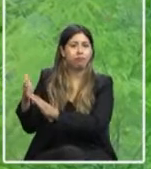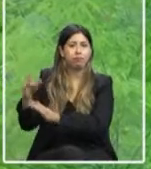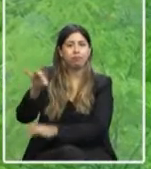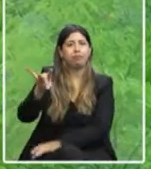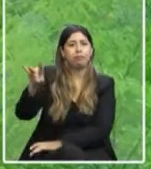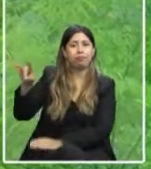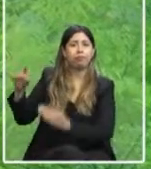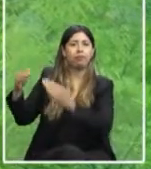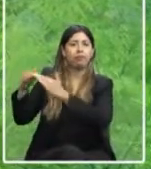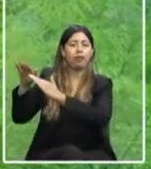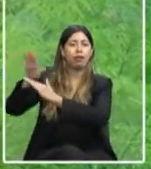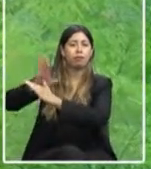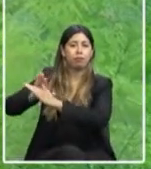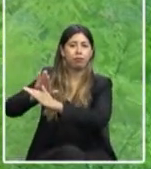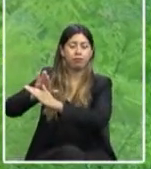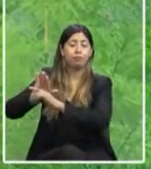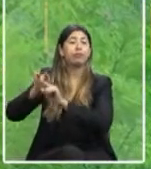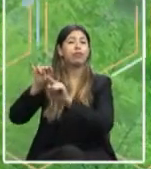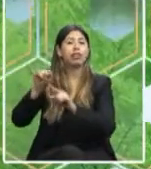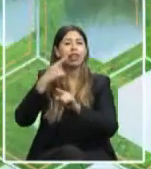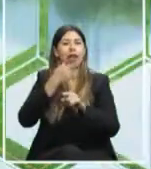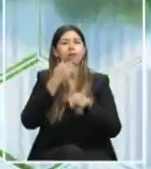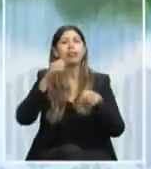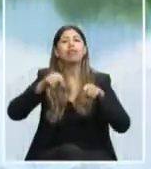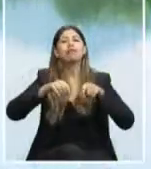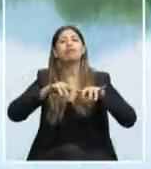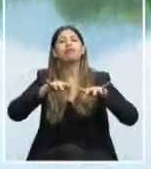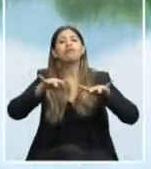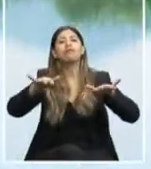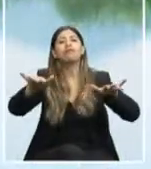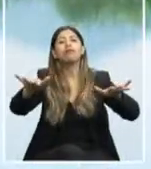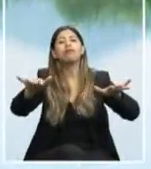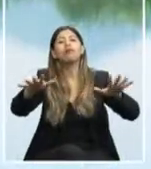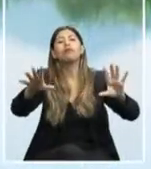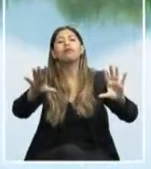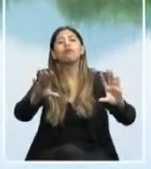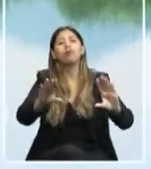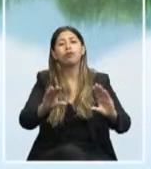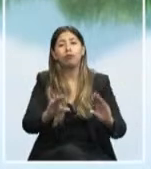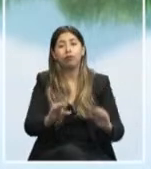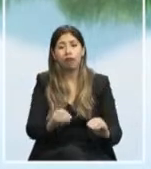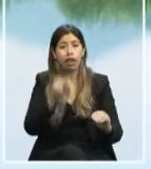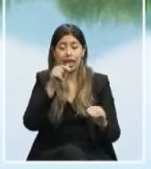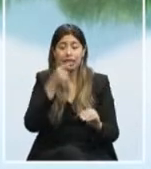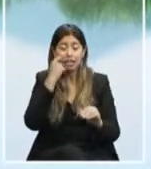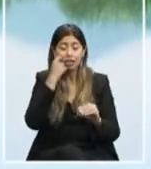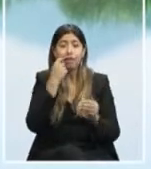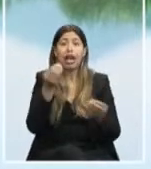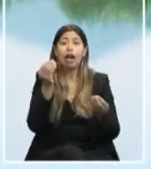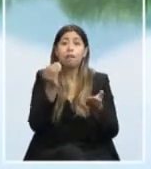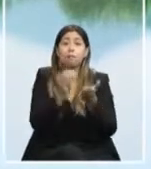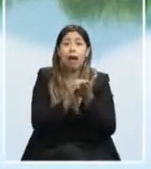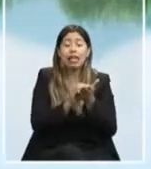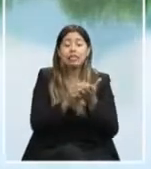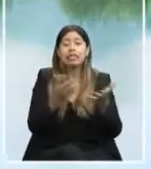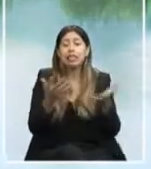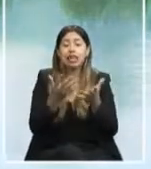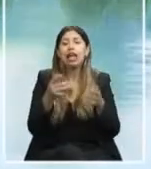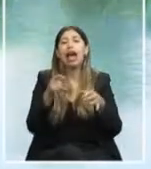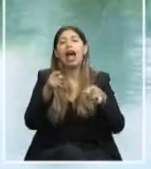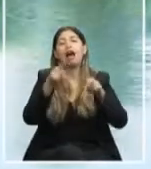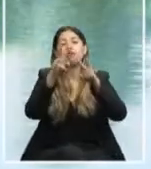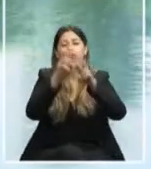virus. Esto nos permitió tener una mayor cantidad de análisis en menos tiempo y hacerlo más precisos. Pero eso no era